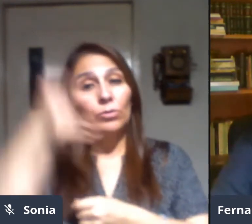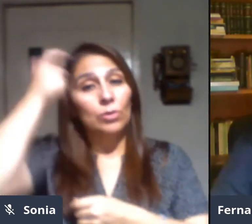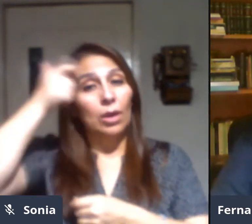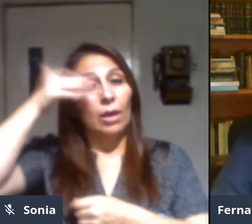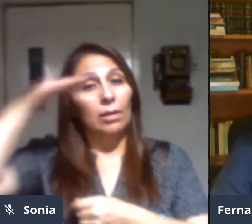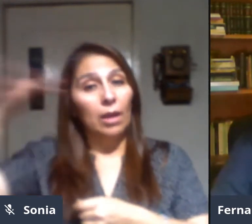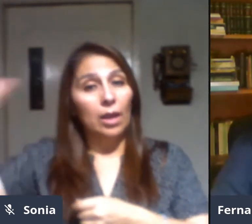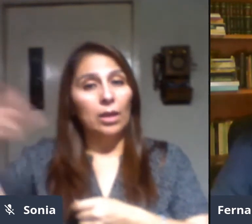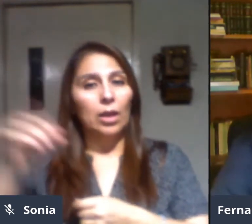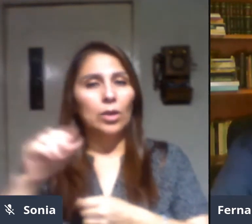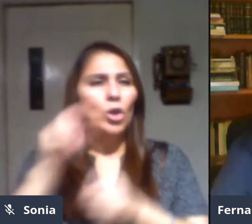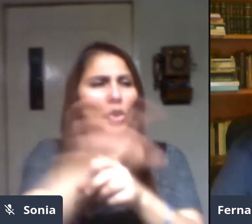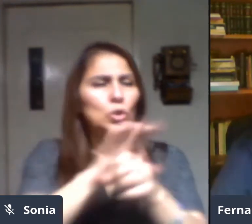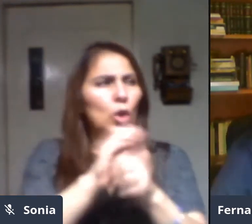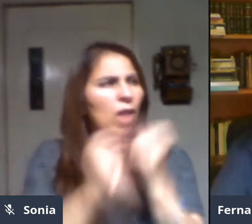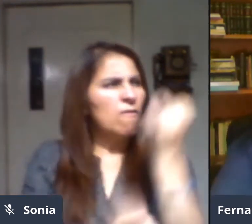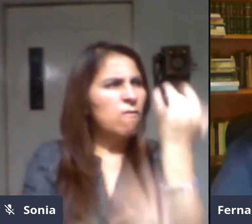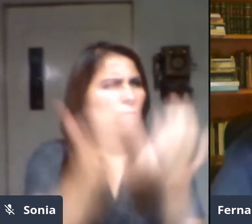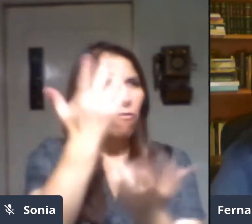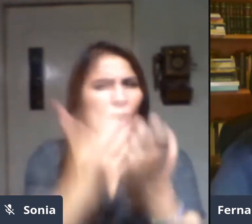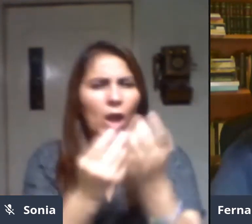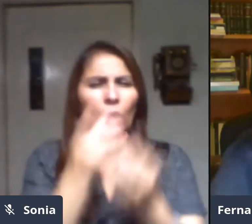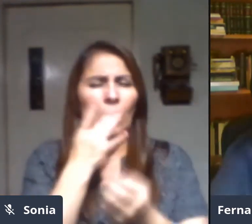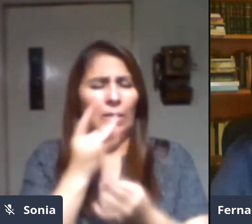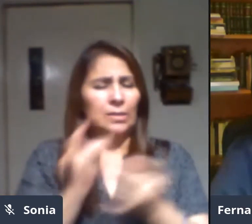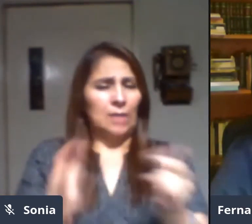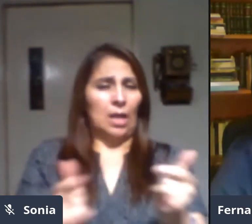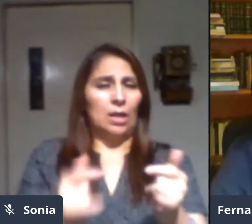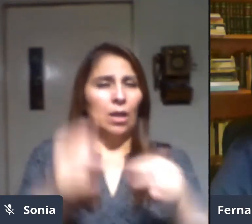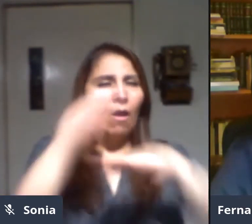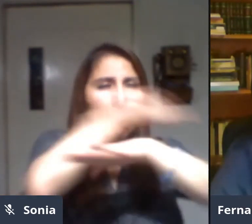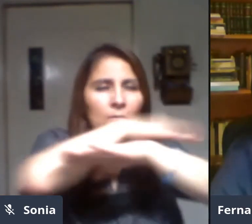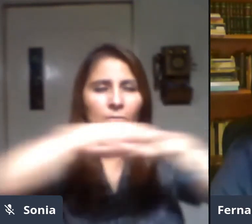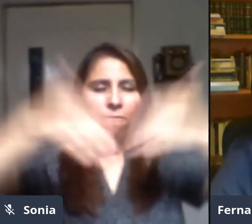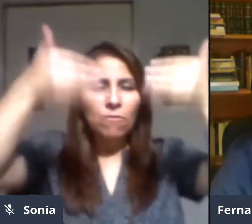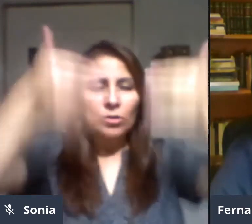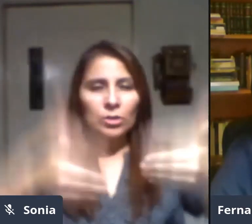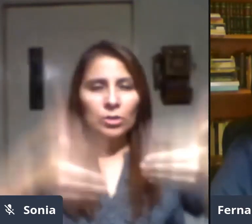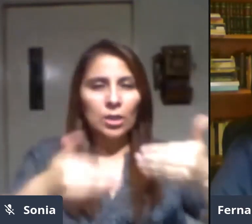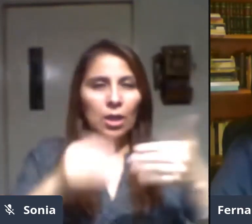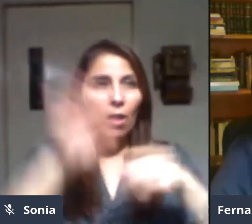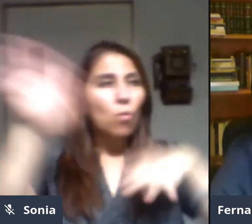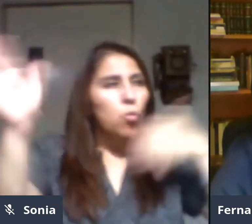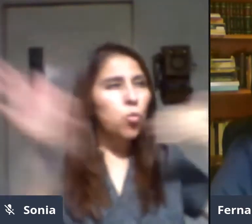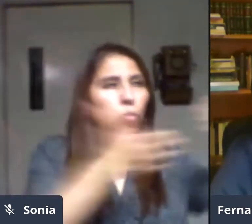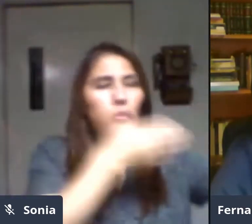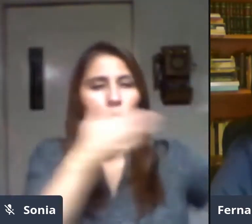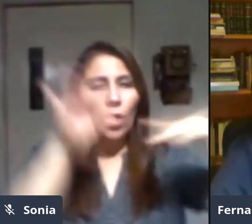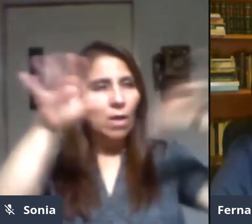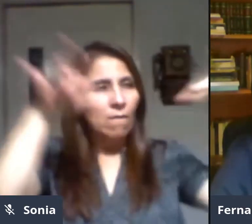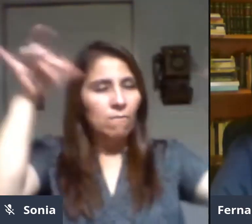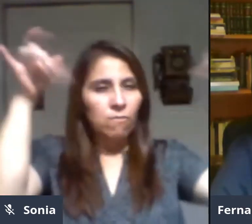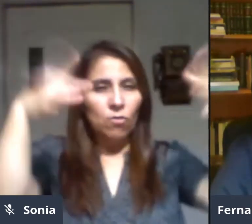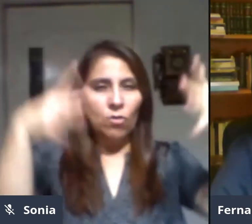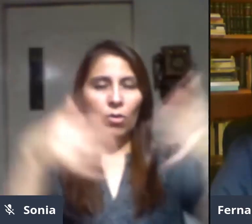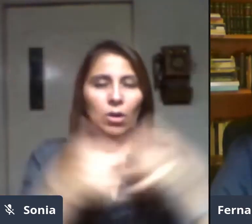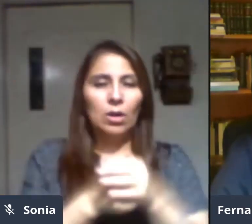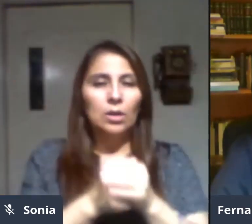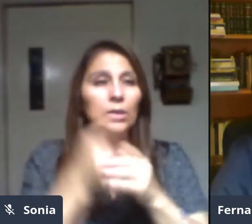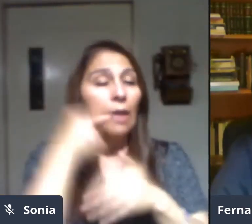sal frontera de viento y embrujo donde se pierde el límite de la noche y la